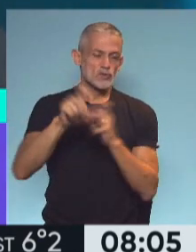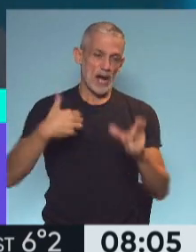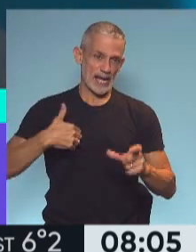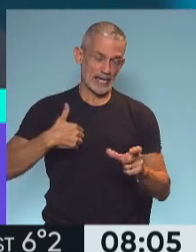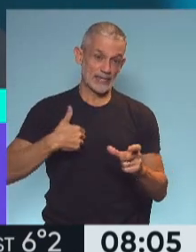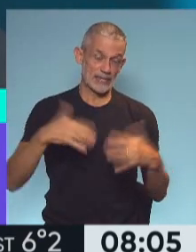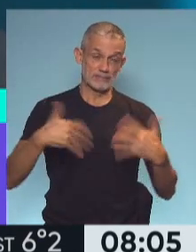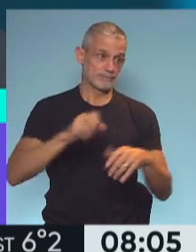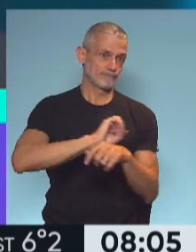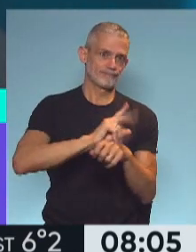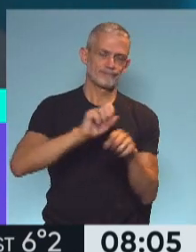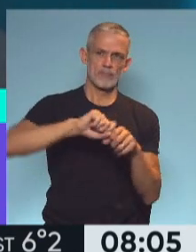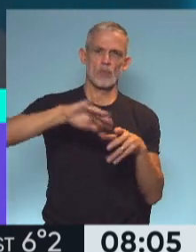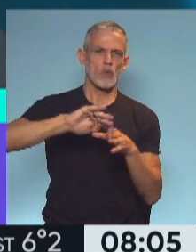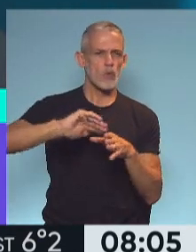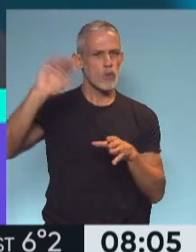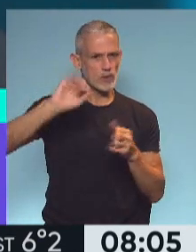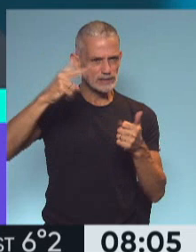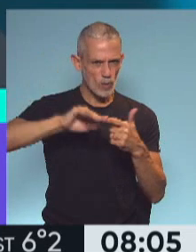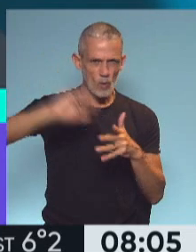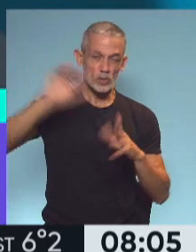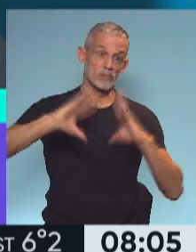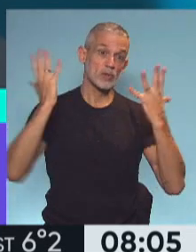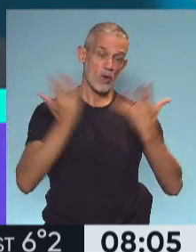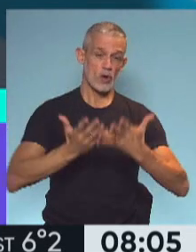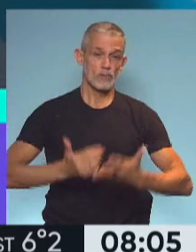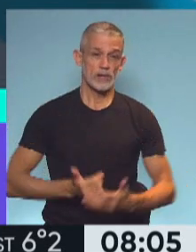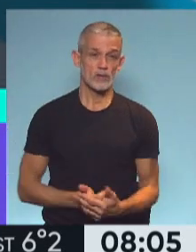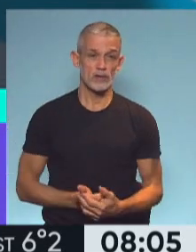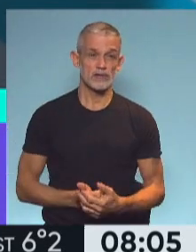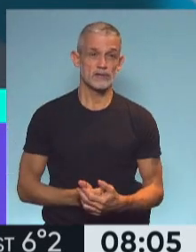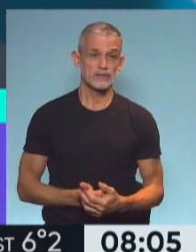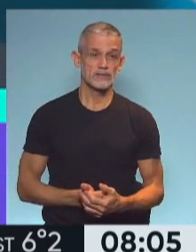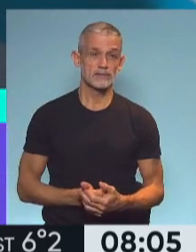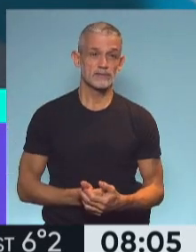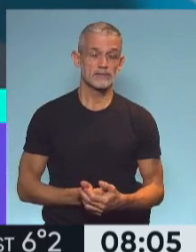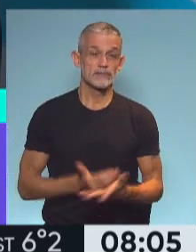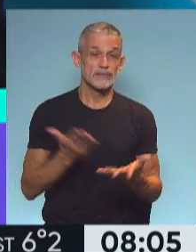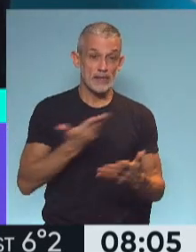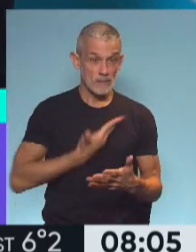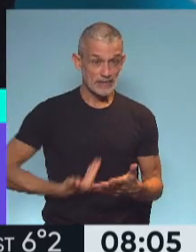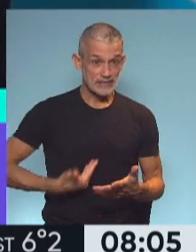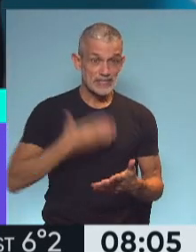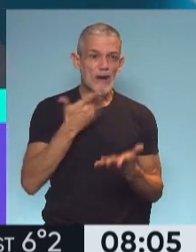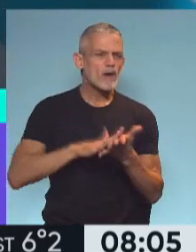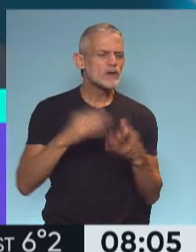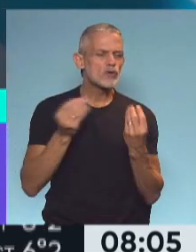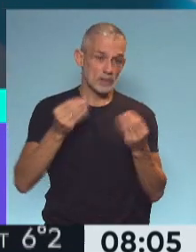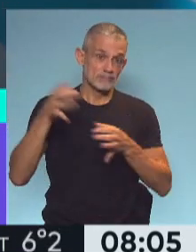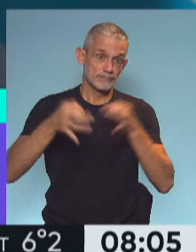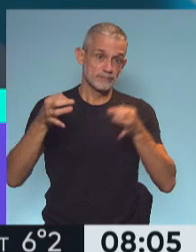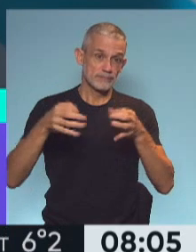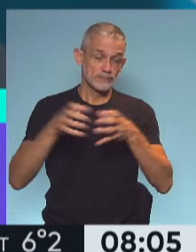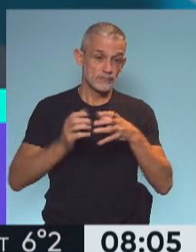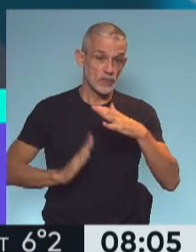segunda ola del virus de COVID que azota al mundo entero. El presidente se refería, claro, al fallo